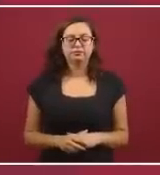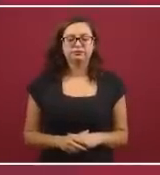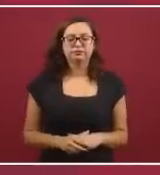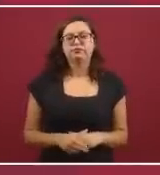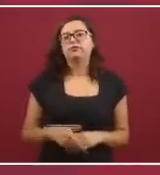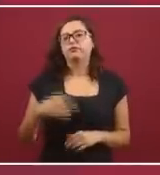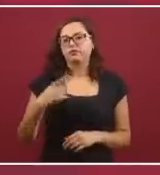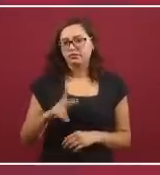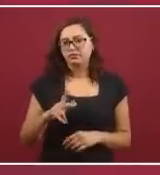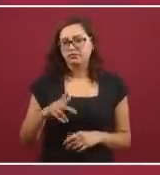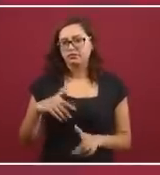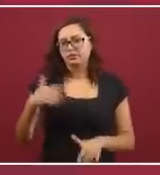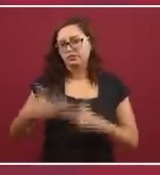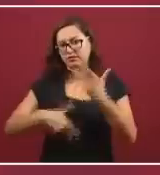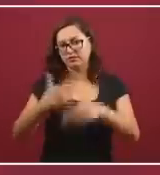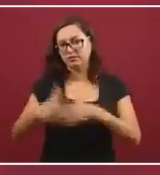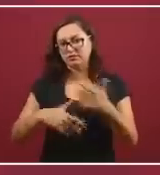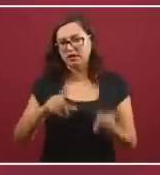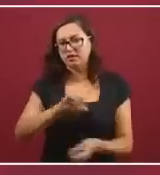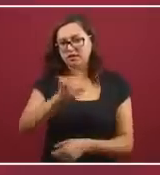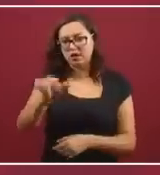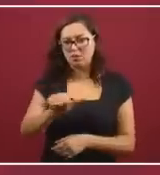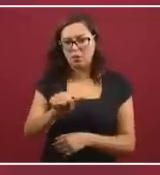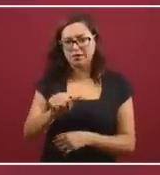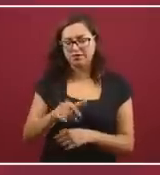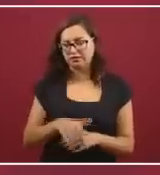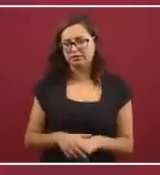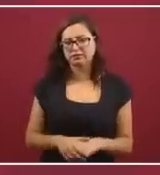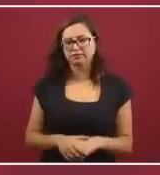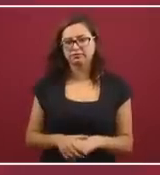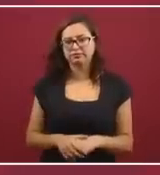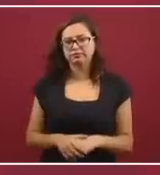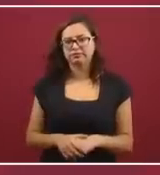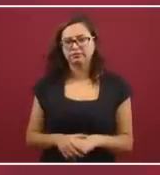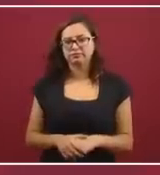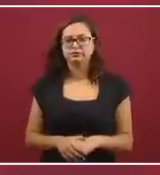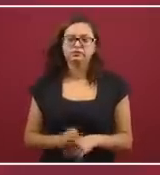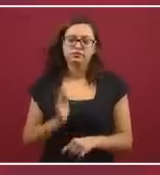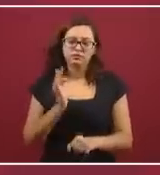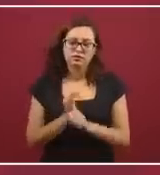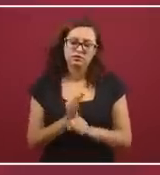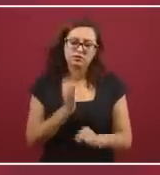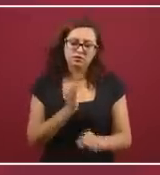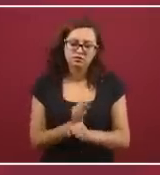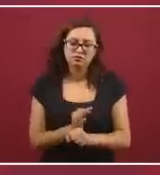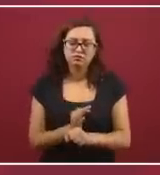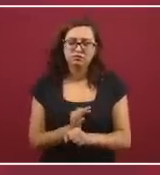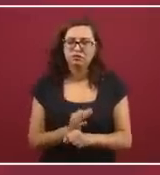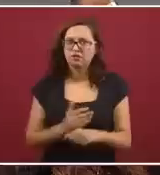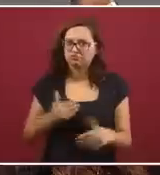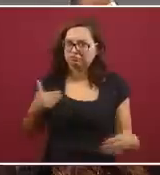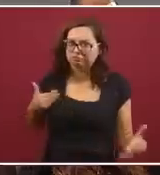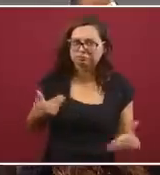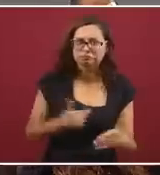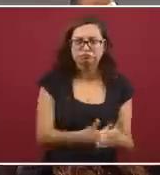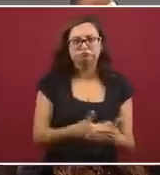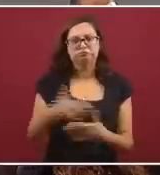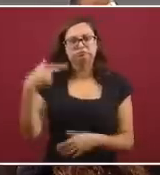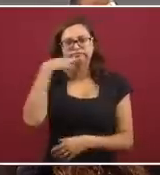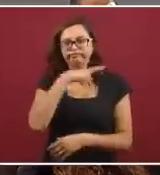posterior si estamos acortando los tiempos